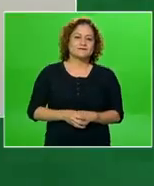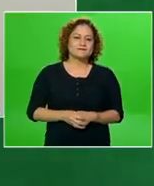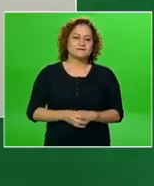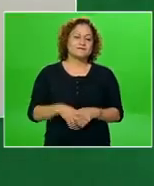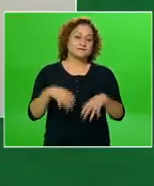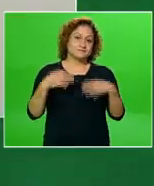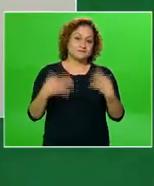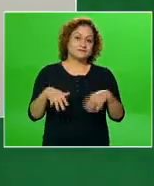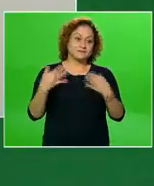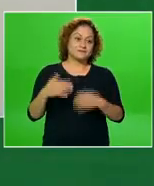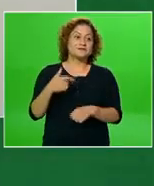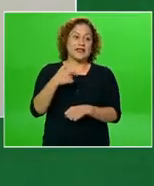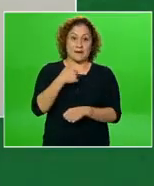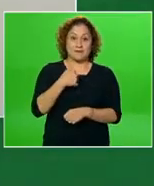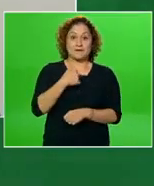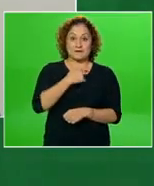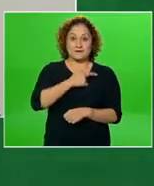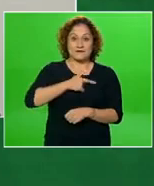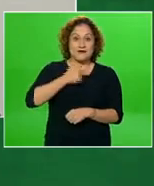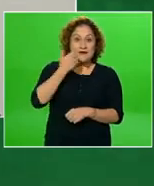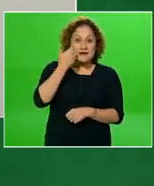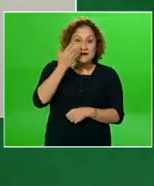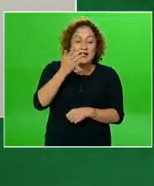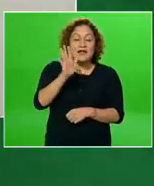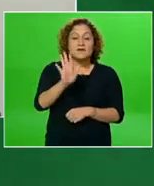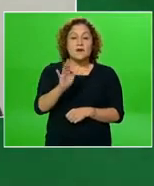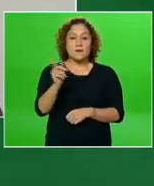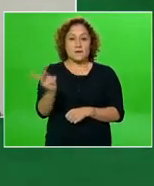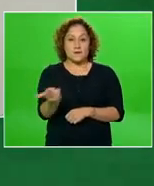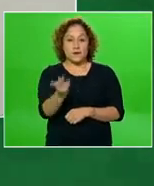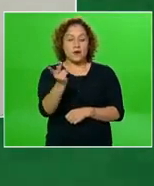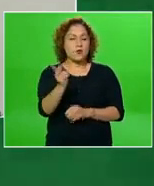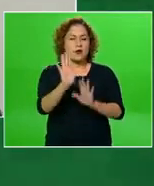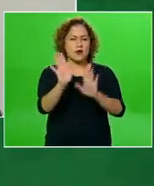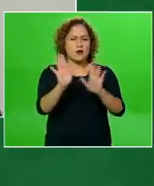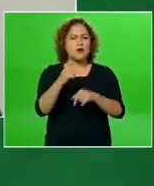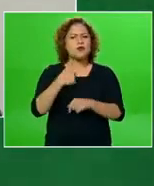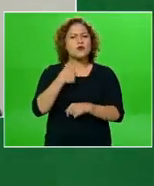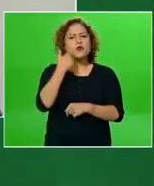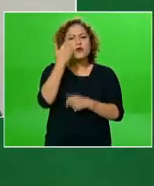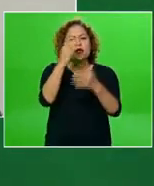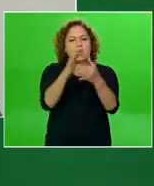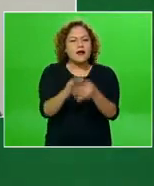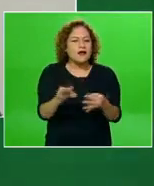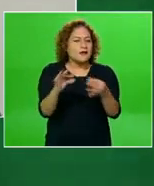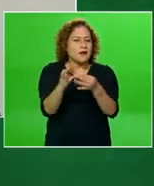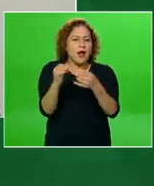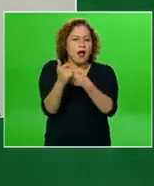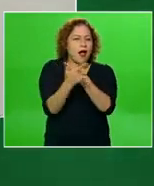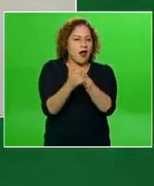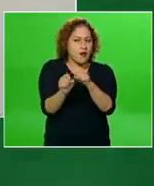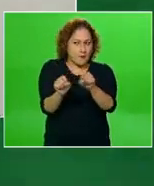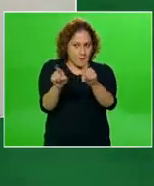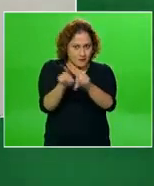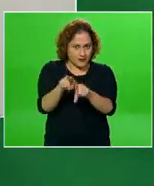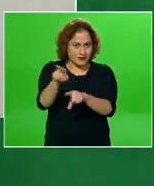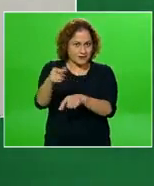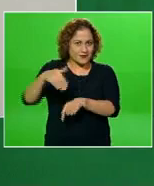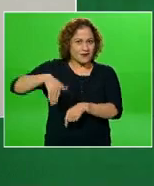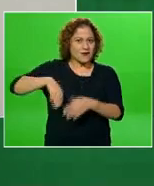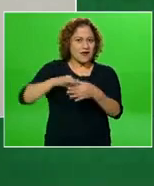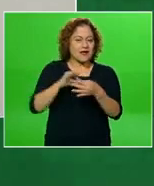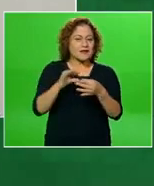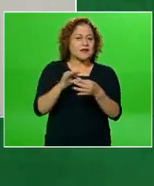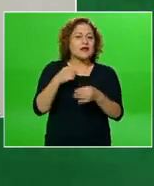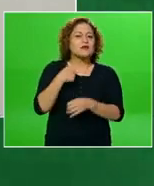hacer más que la pregunta una reflexión pero que me gustaría que éste nos ayudarás obviamente